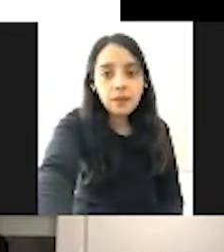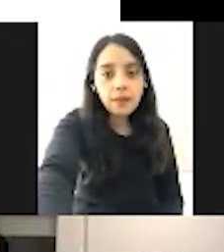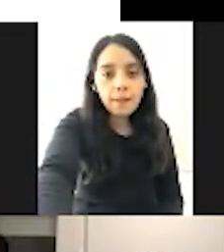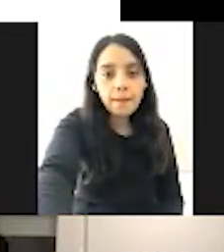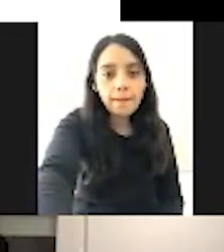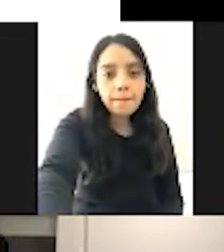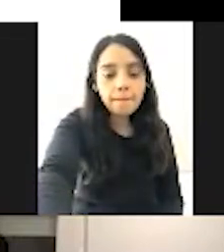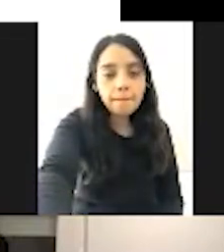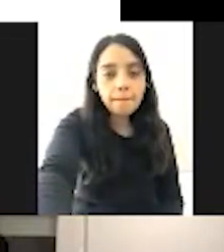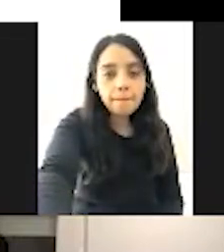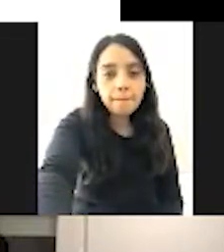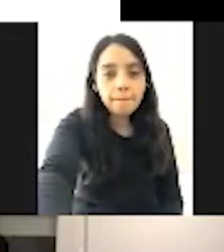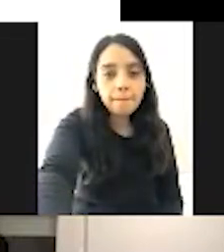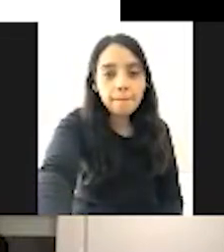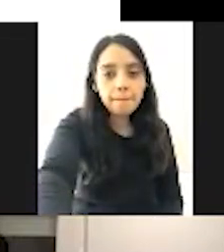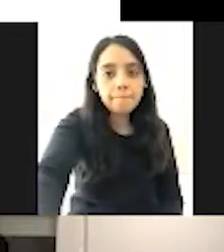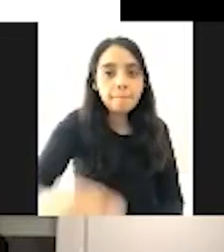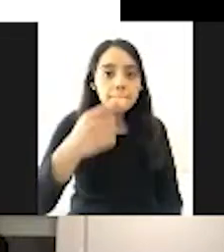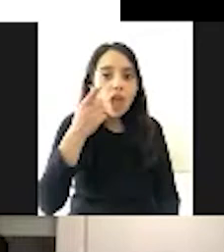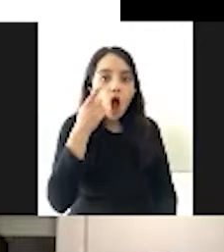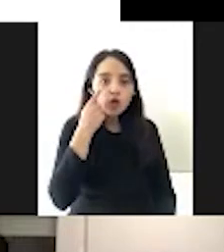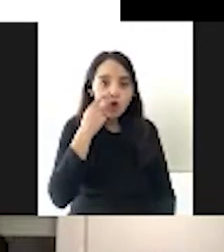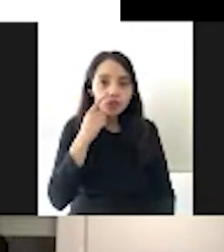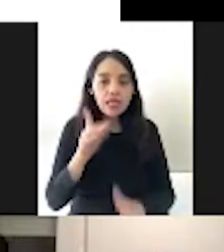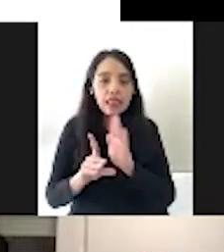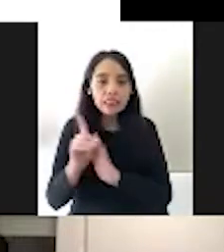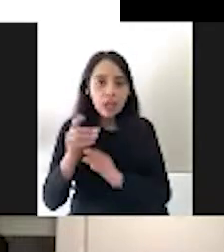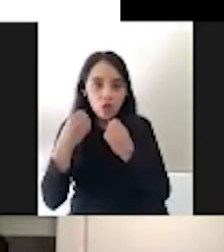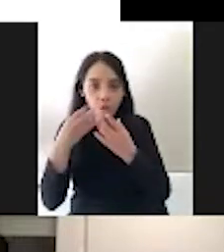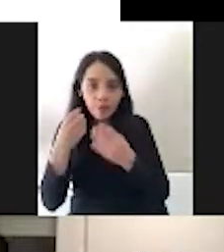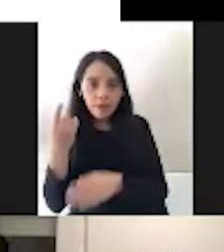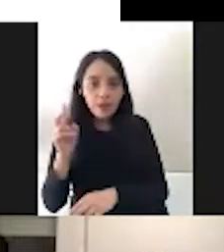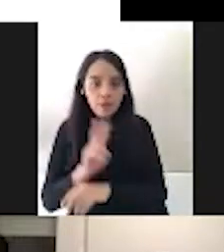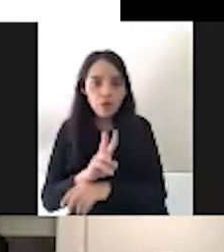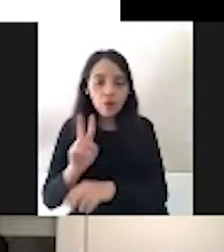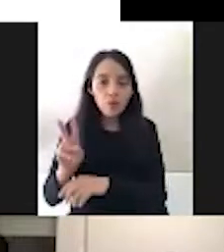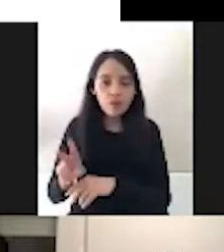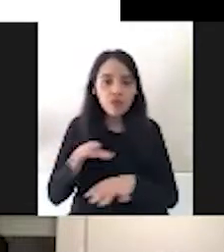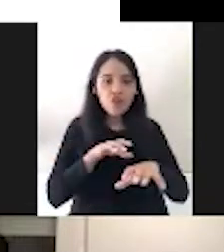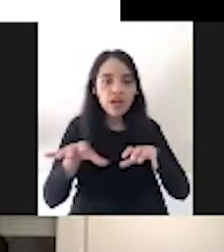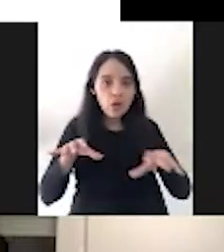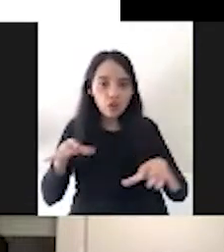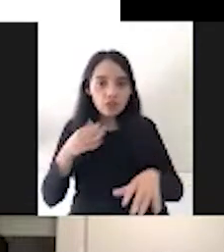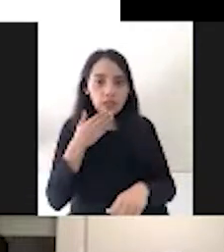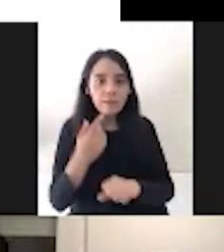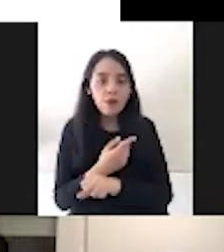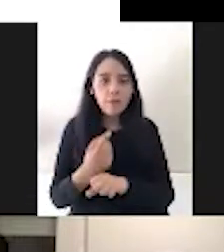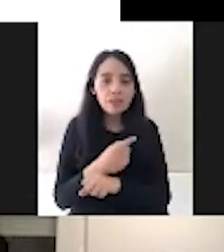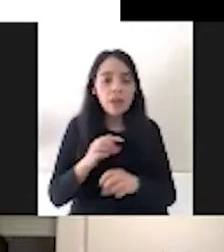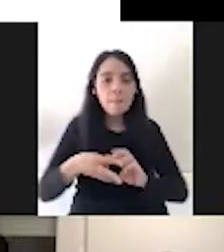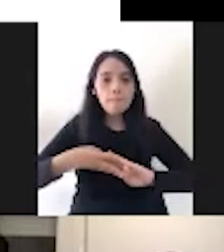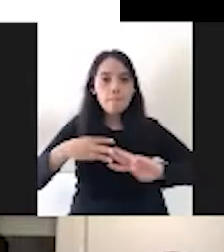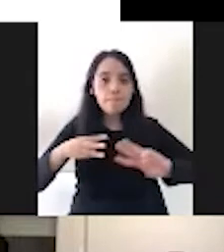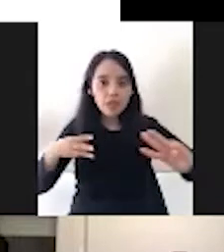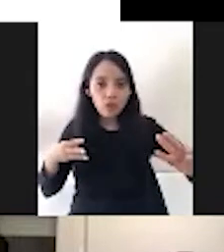desarrollaron. Conocer la formación del profesorado, los recursos, hablamos sobre las metodologías, la gestión educativa